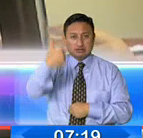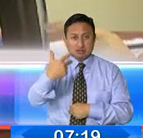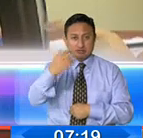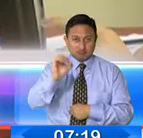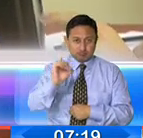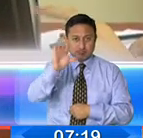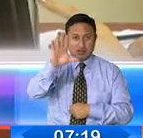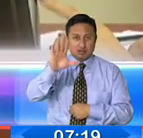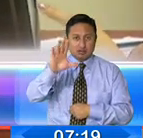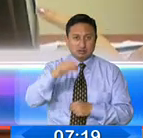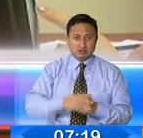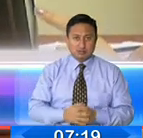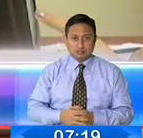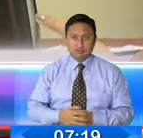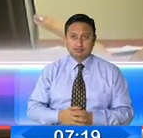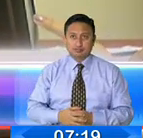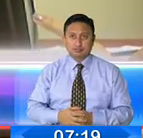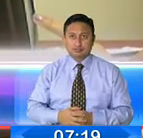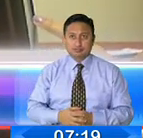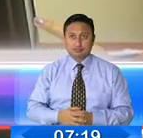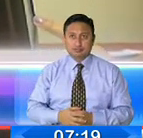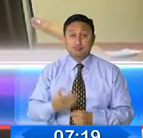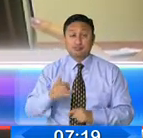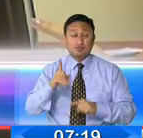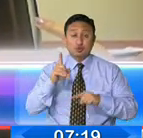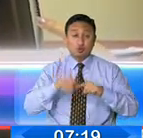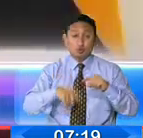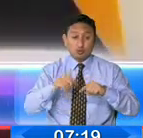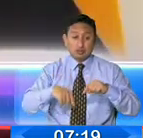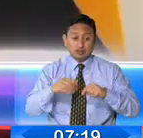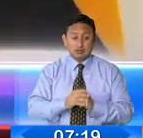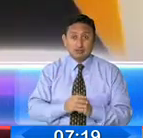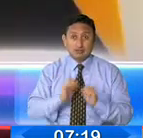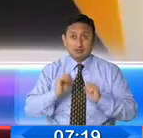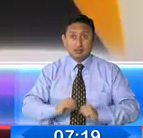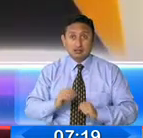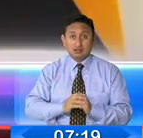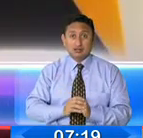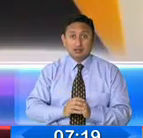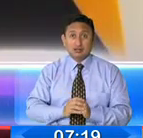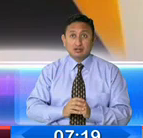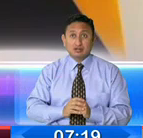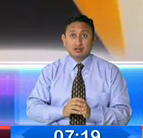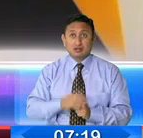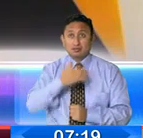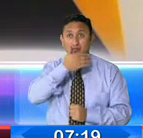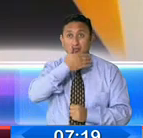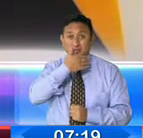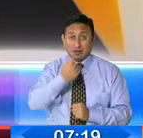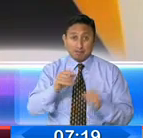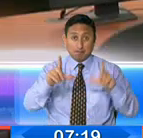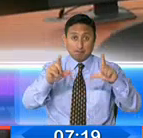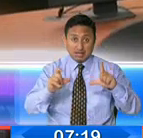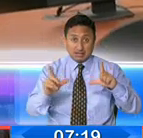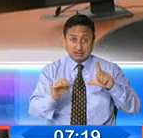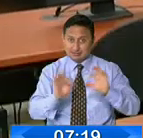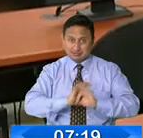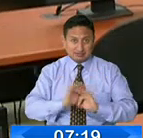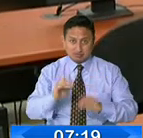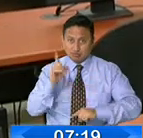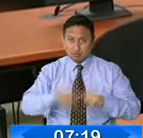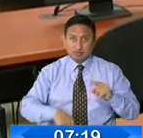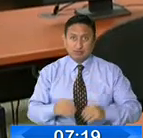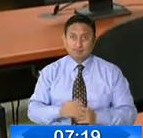encendida todo el tiempo. Tampoco está permitido duplicar, proyectar o realizar capturas de pantalla. Dentro